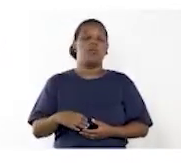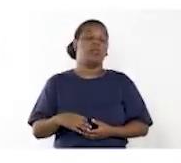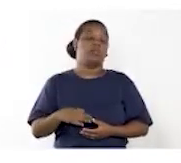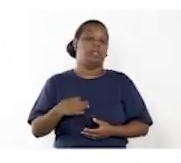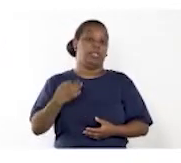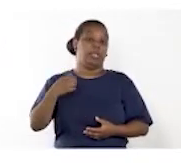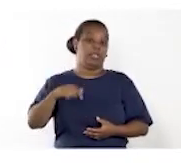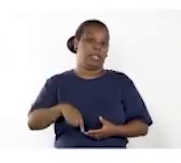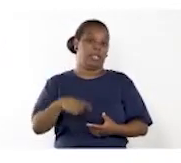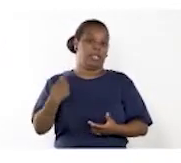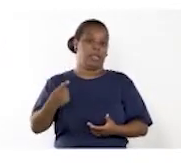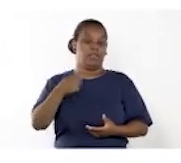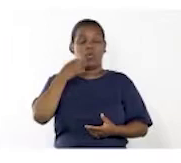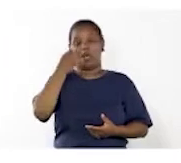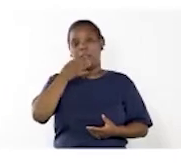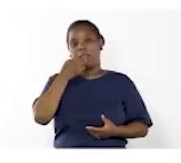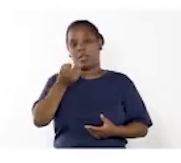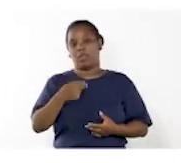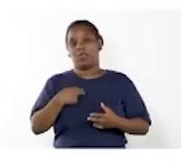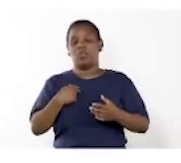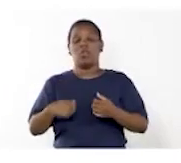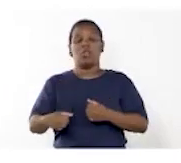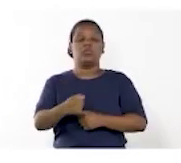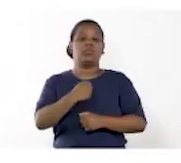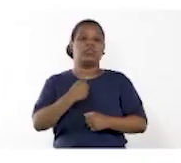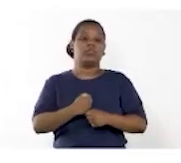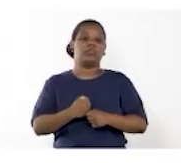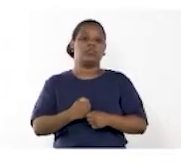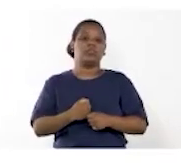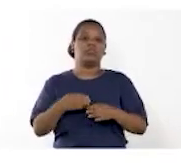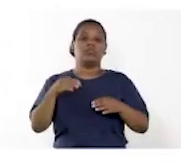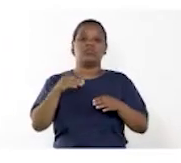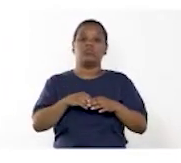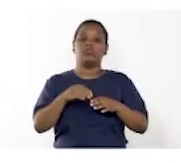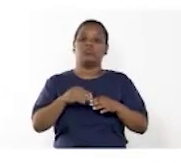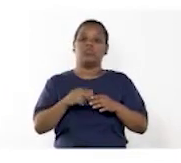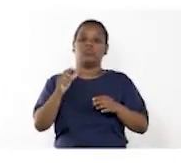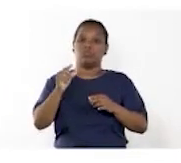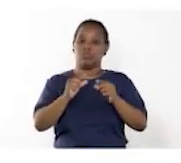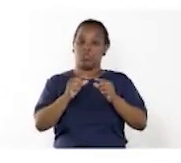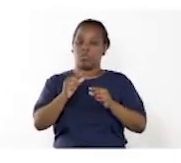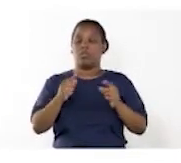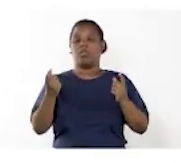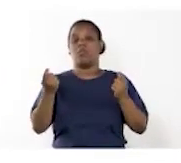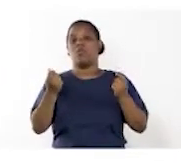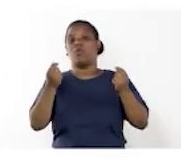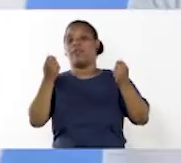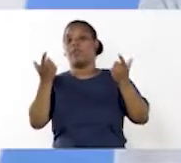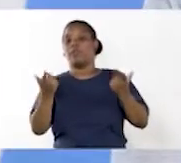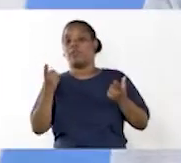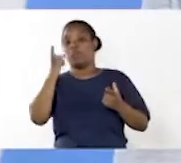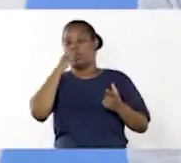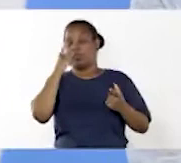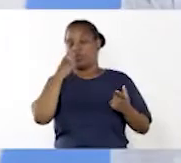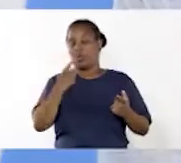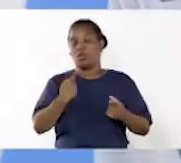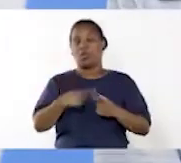puntualizando que el uso racional de los recursos es también otra de las tareas de la geografía.